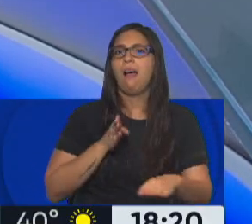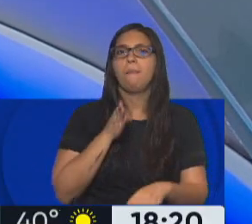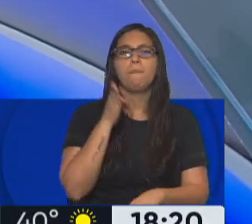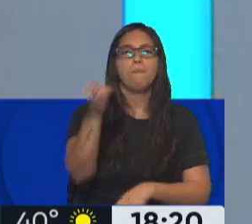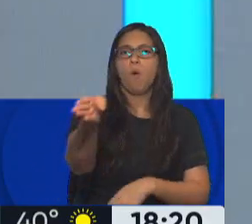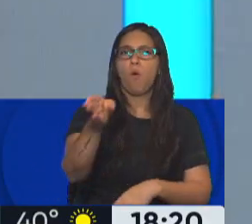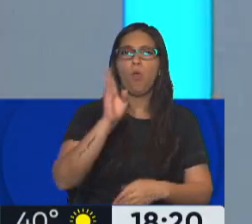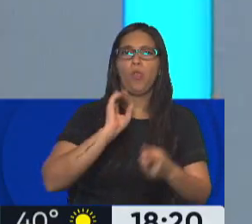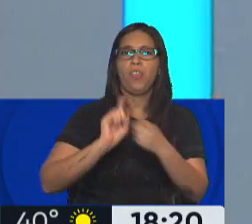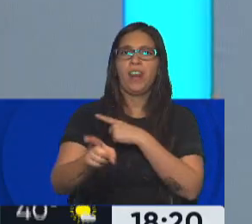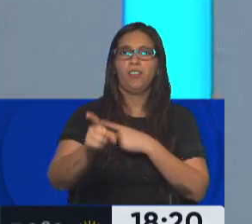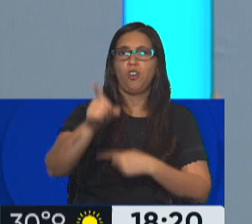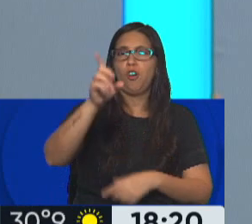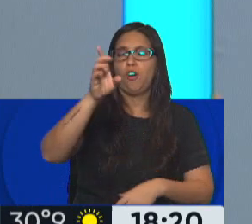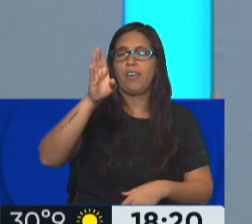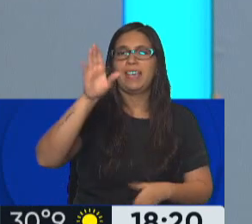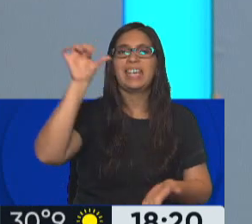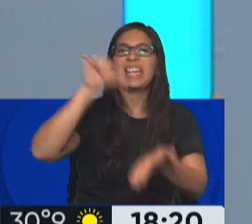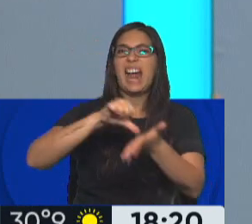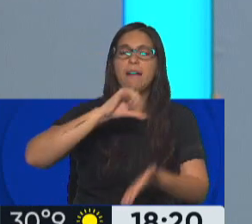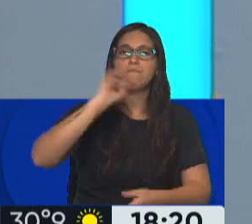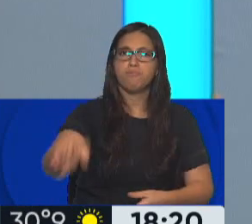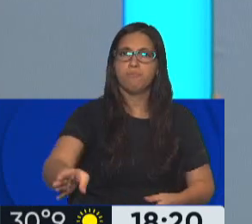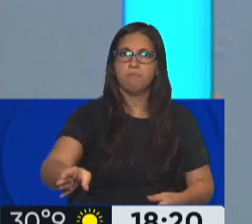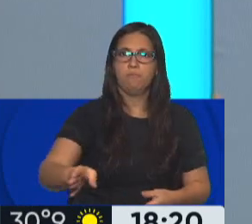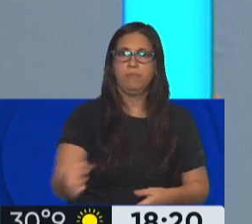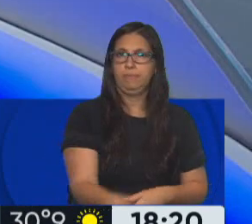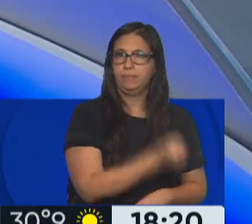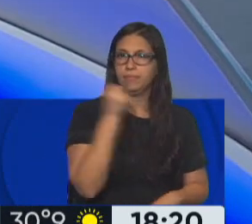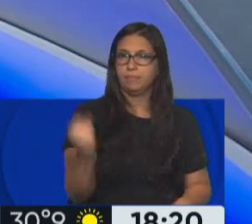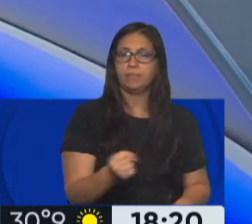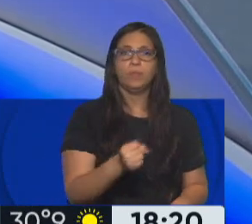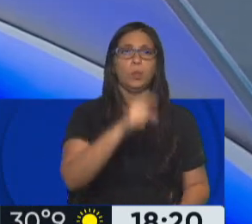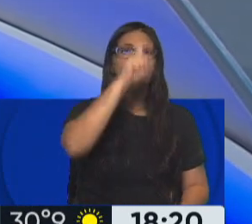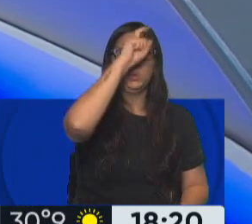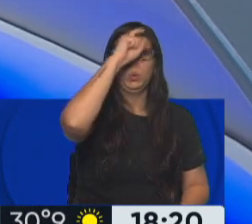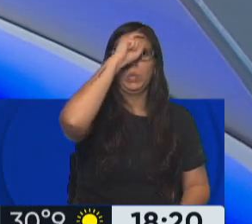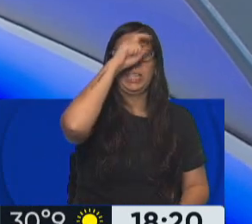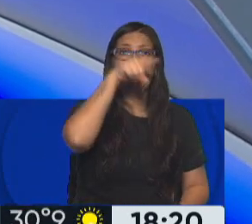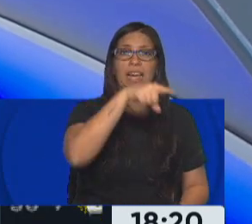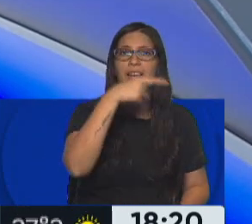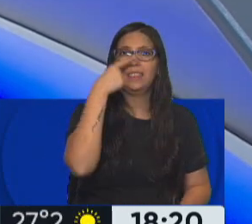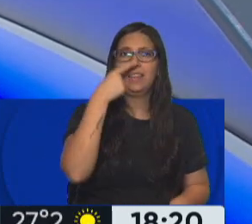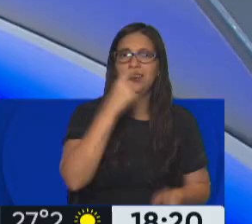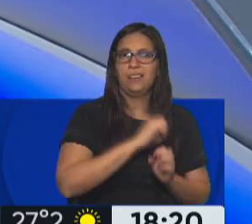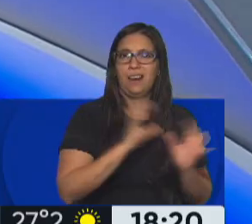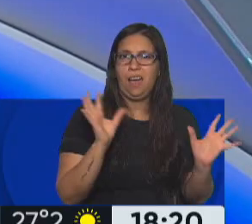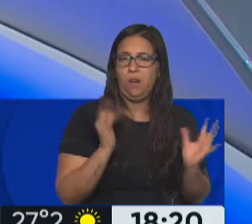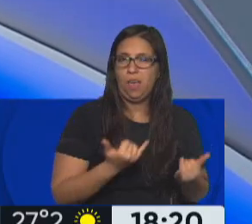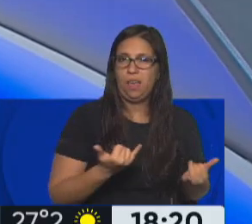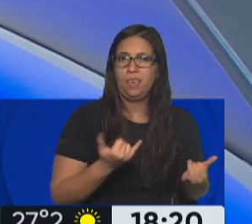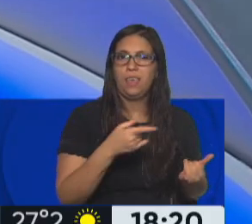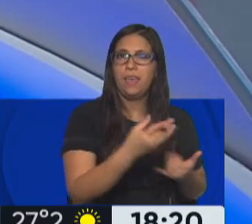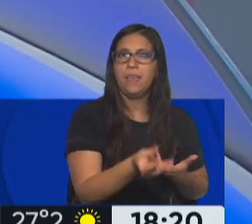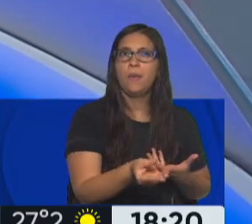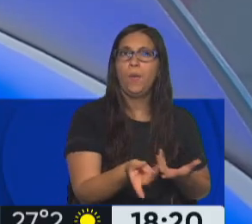del pulpo, que es Irán. Digamos, eso es lo que sucede con Israel. Y con Turquía, bueno, Turquía tiene estos intereses claros, y además vuelve acá a entrar